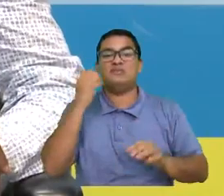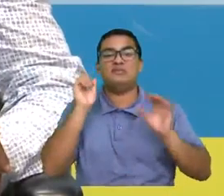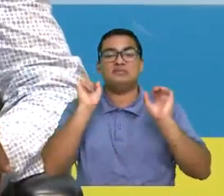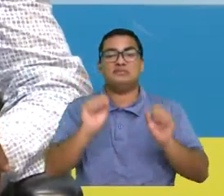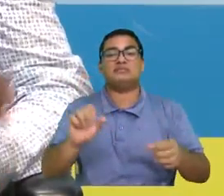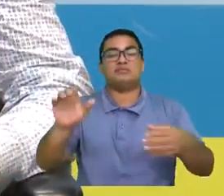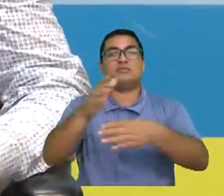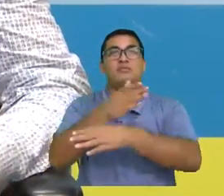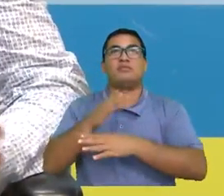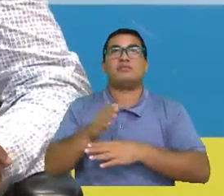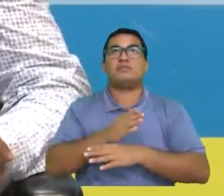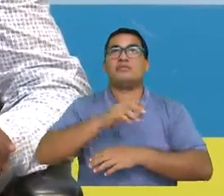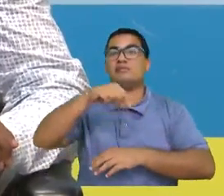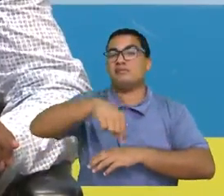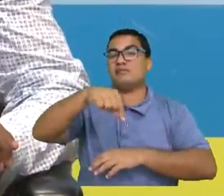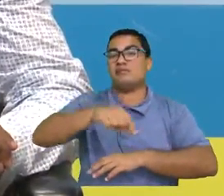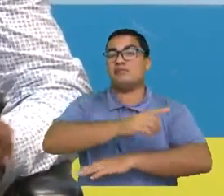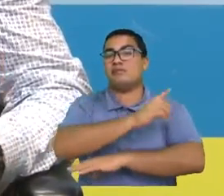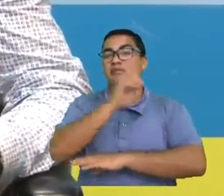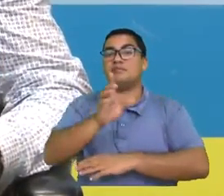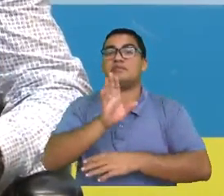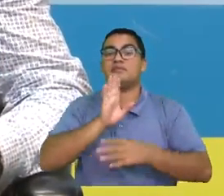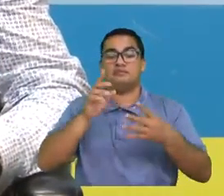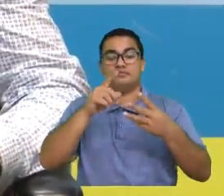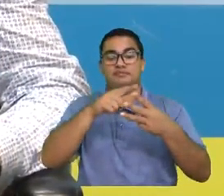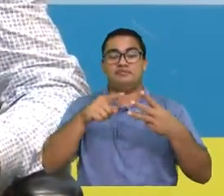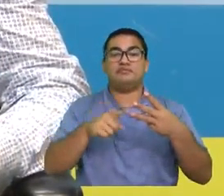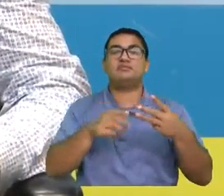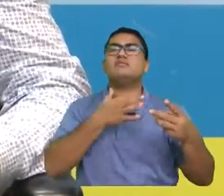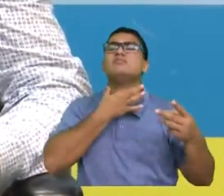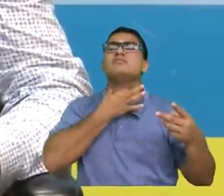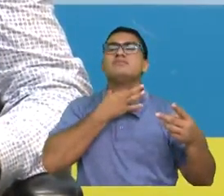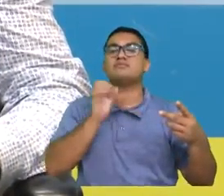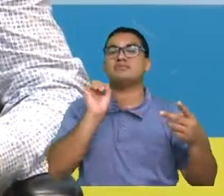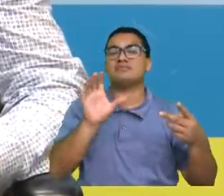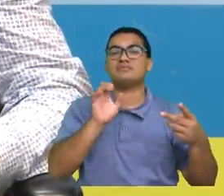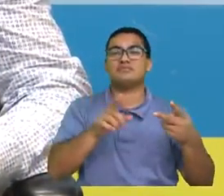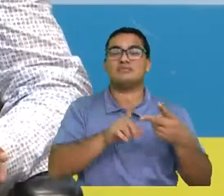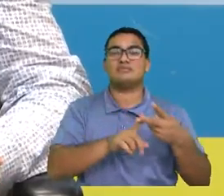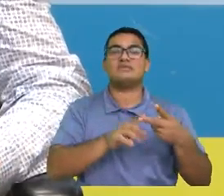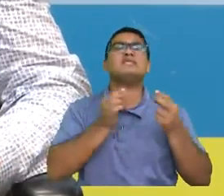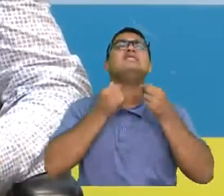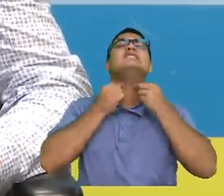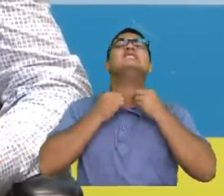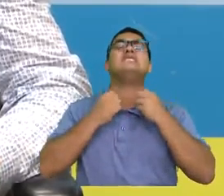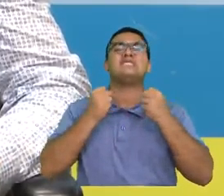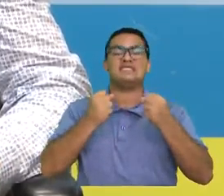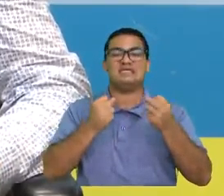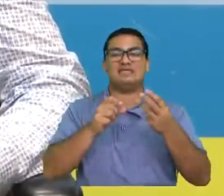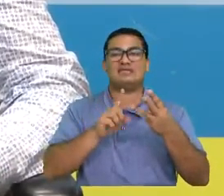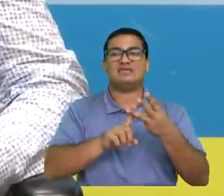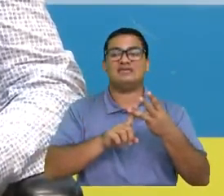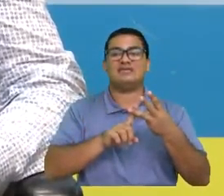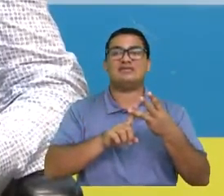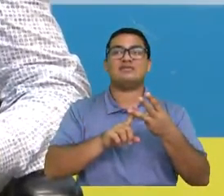enfermedades. Hoy vamos a hablar sobre las diferencias entre el dolor de garganta, la faringitis y la